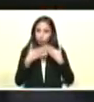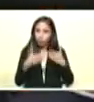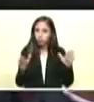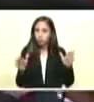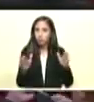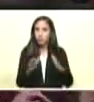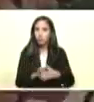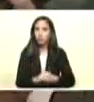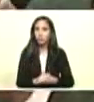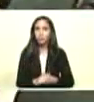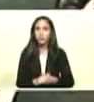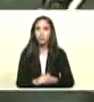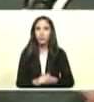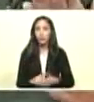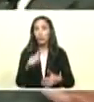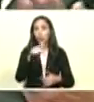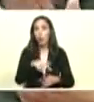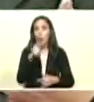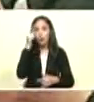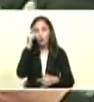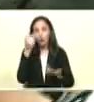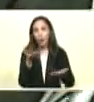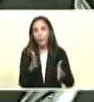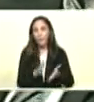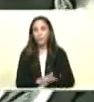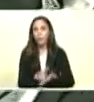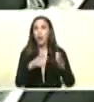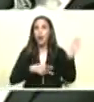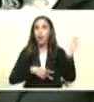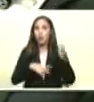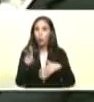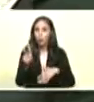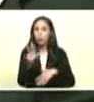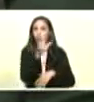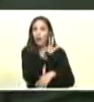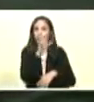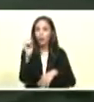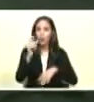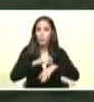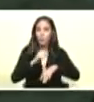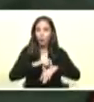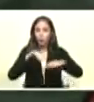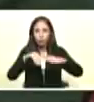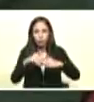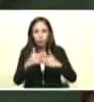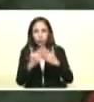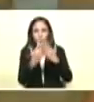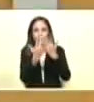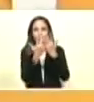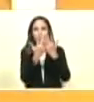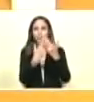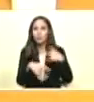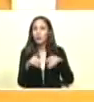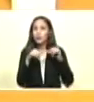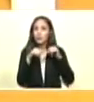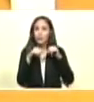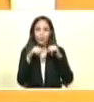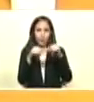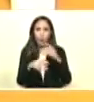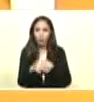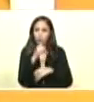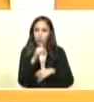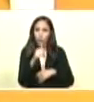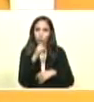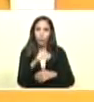precisamente a las 12 y 30 minutos de la madrugada. Dirían los compañeros militares a